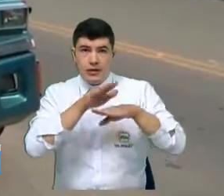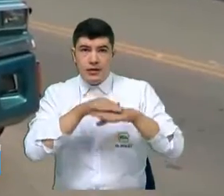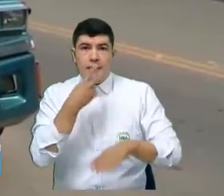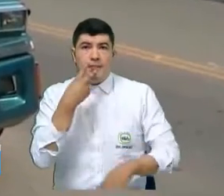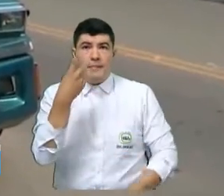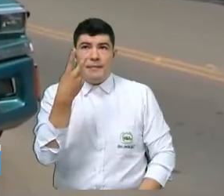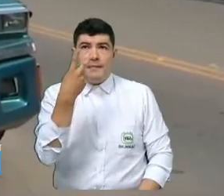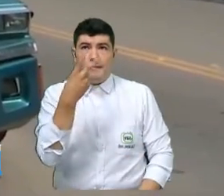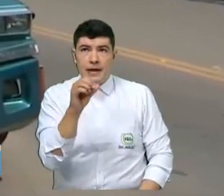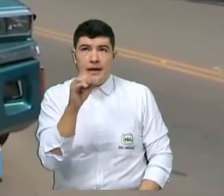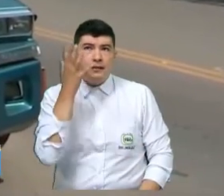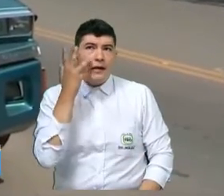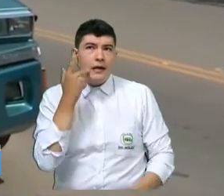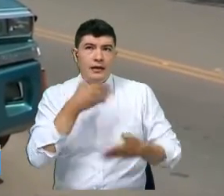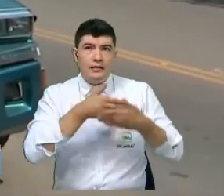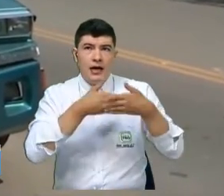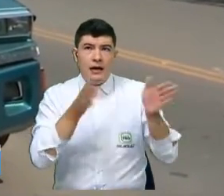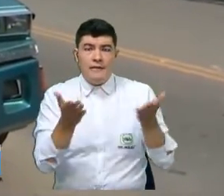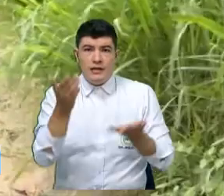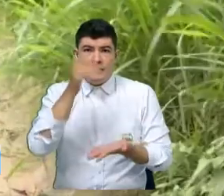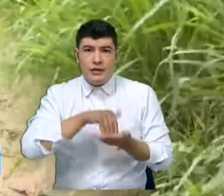20 días en reabrirse la vía.